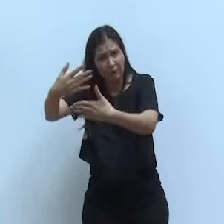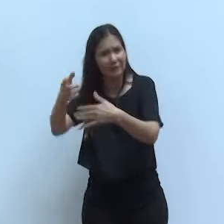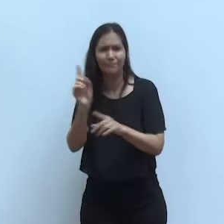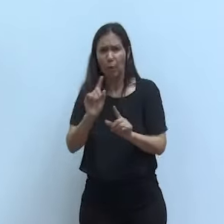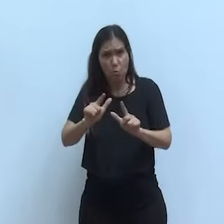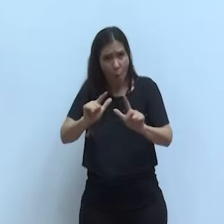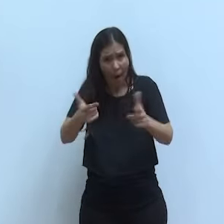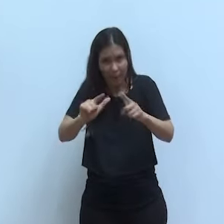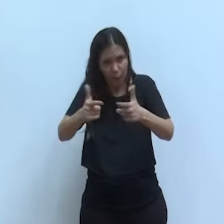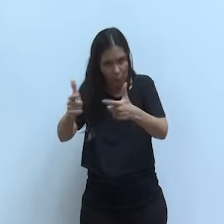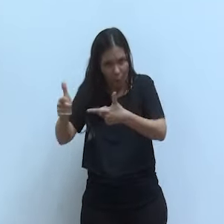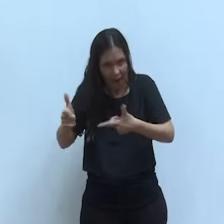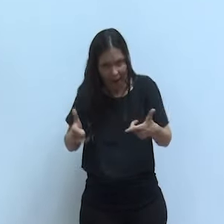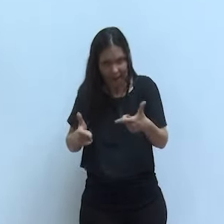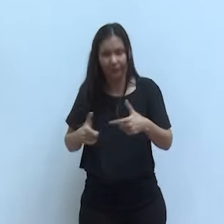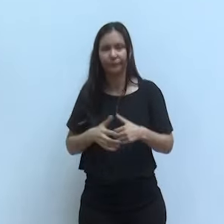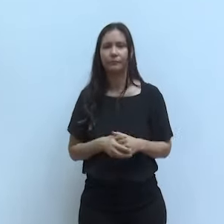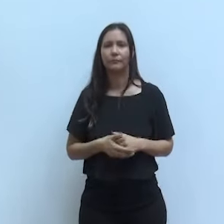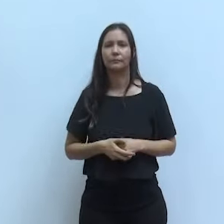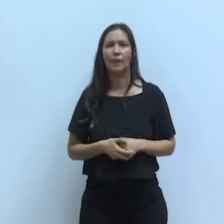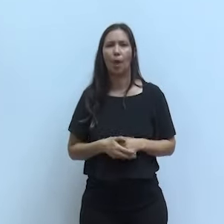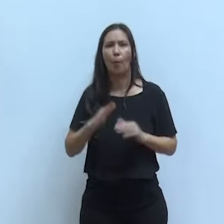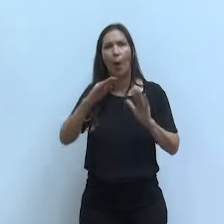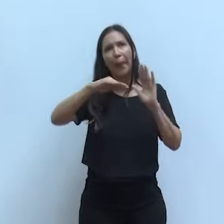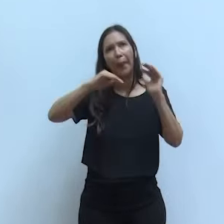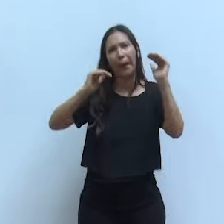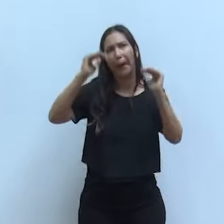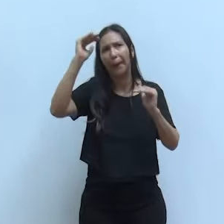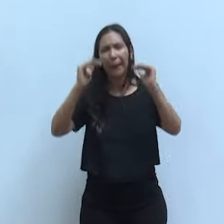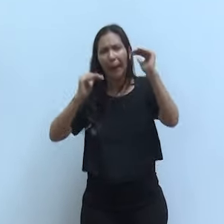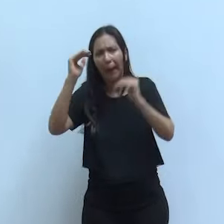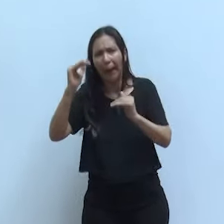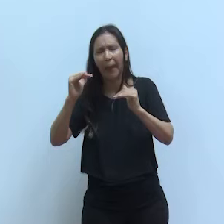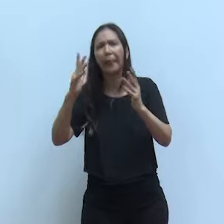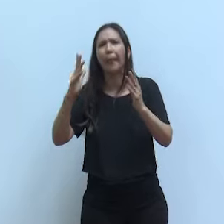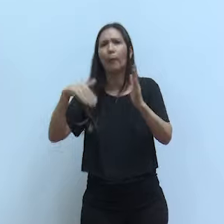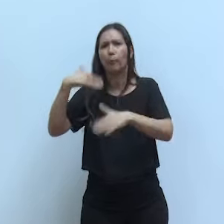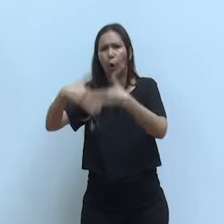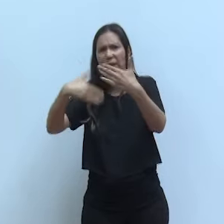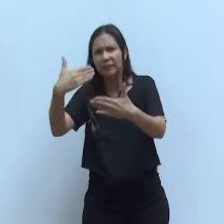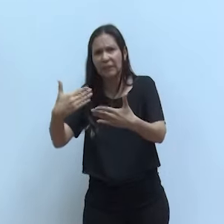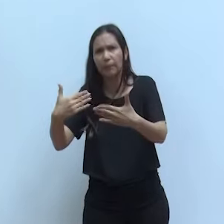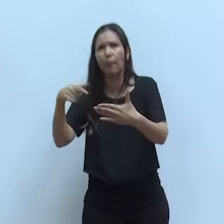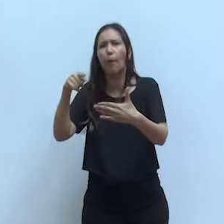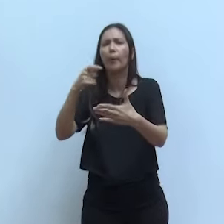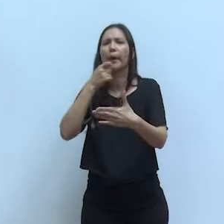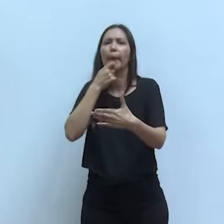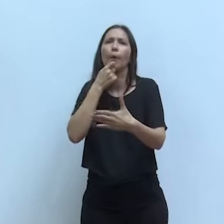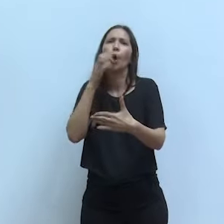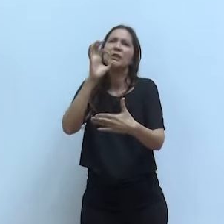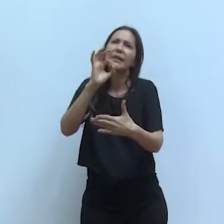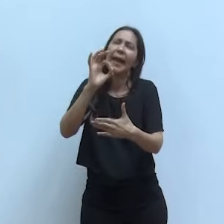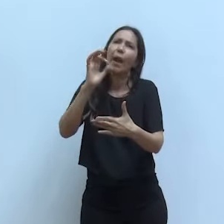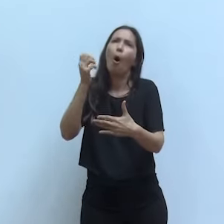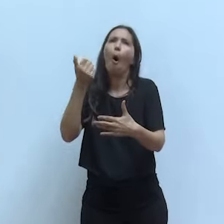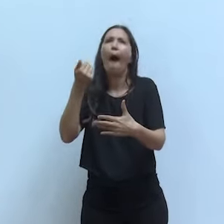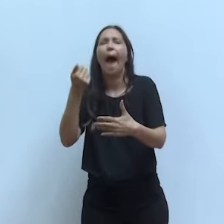entre cer y 30 y niveles de neoliberalismo arriba de 50 por eso pierde los r la